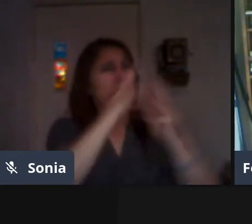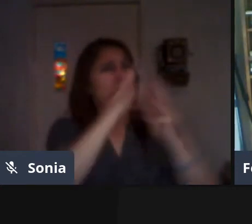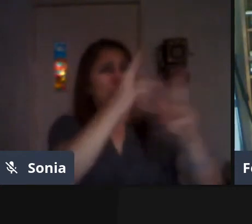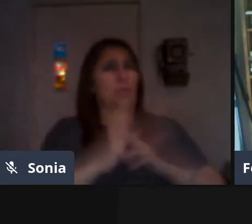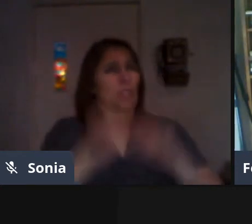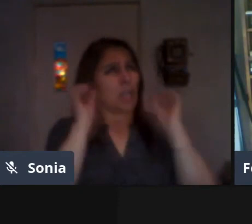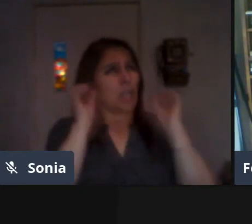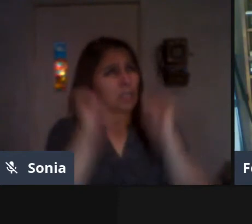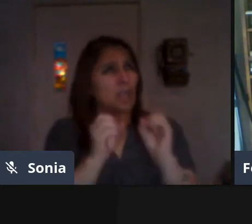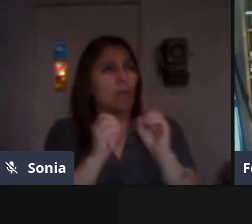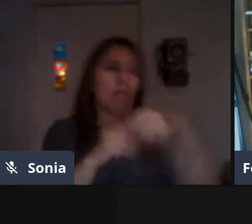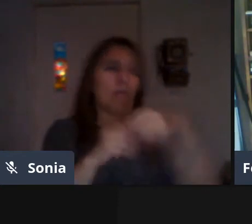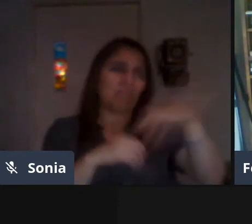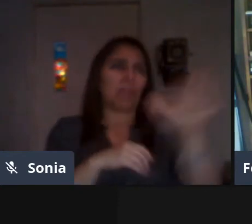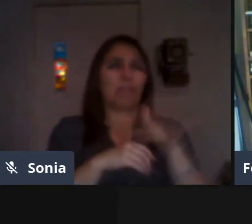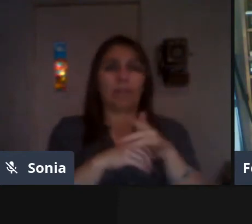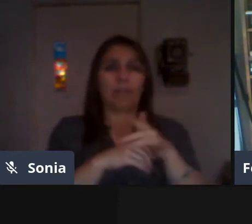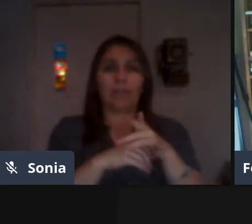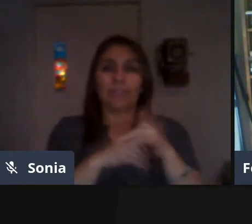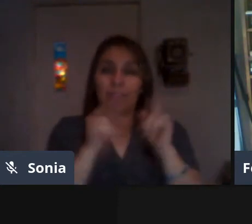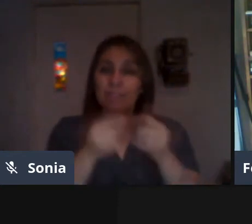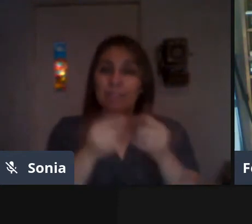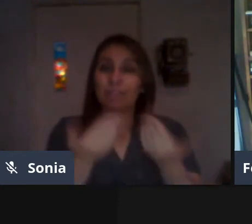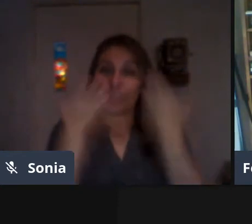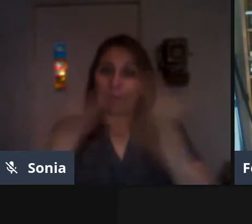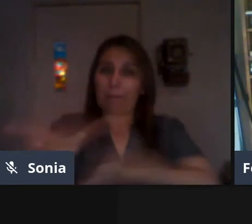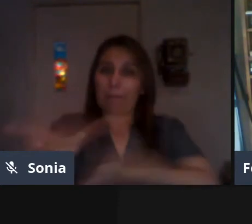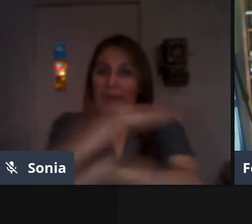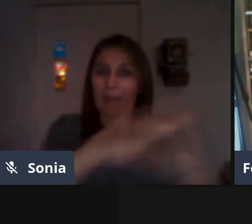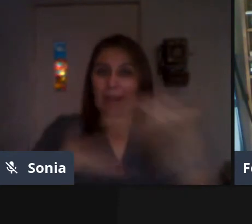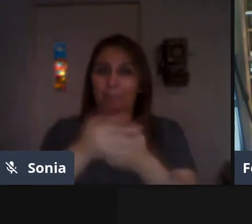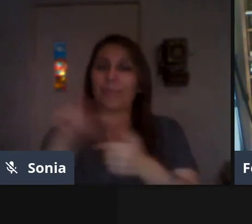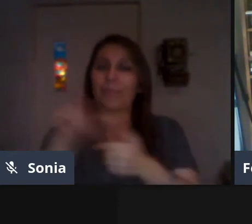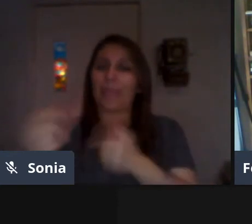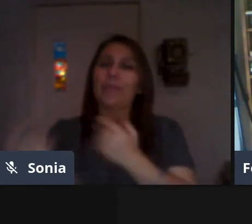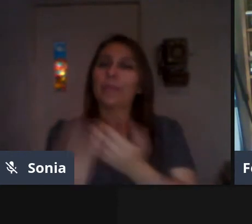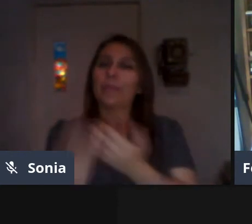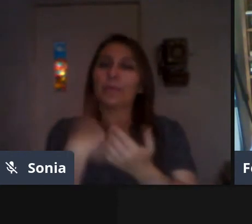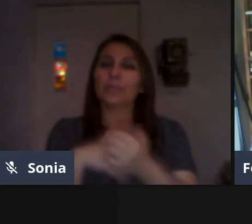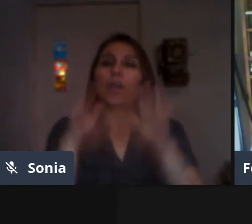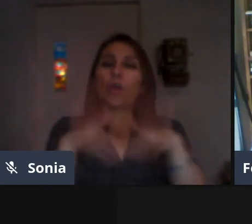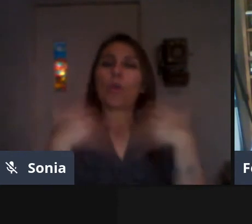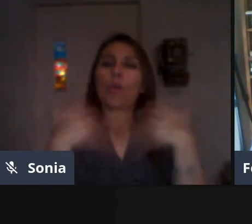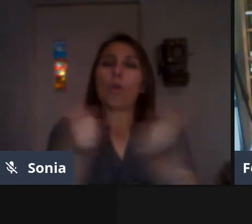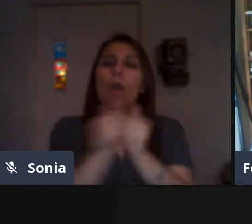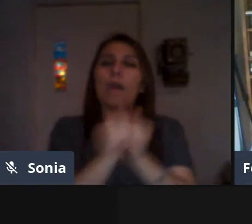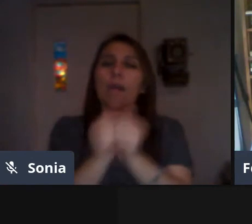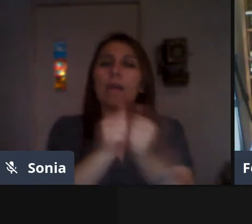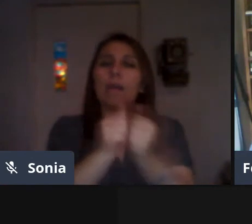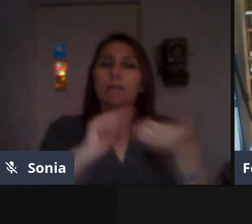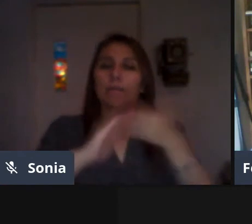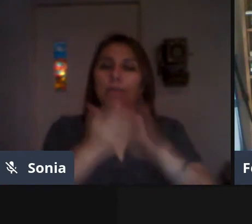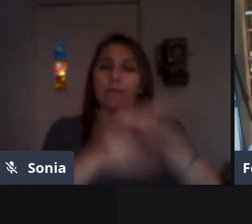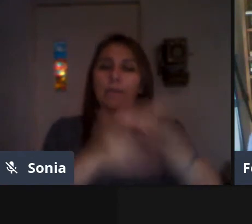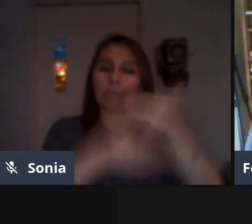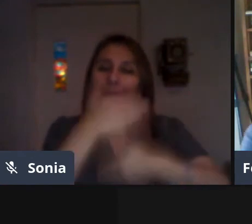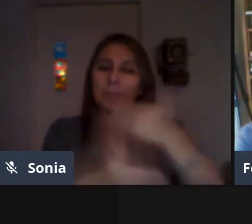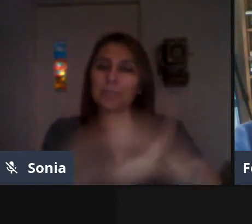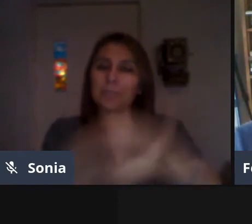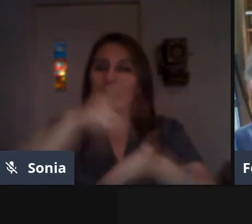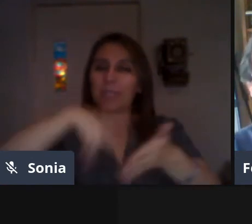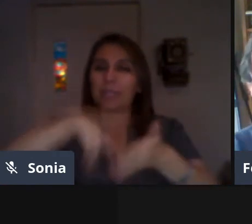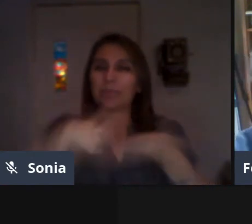hay una pregunta de alguien que decía cómo hacer para acompañar a las comunidades en los procesos de lectura y yo creamos un fan